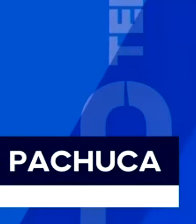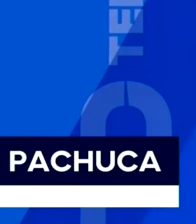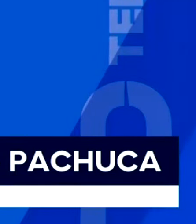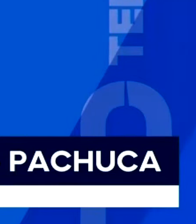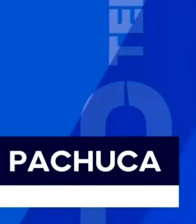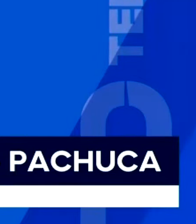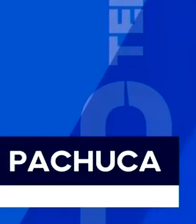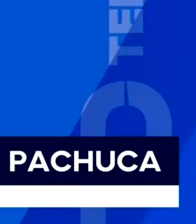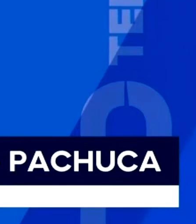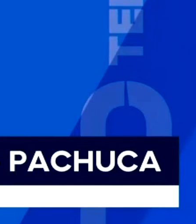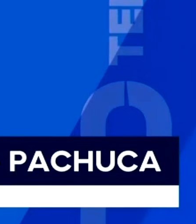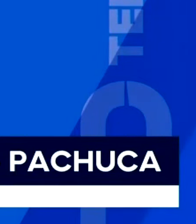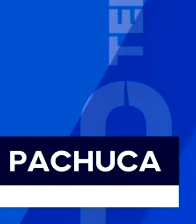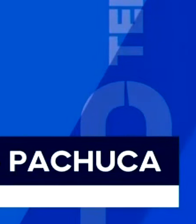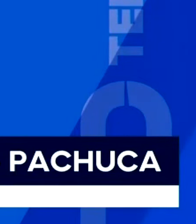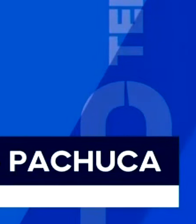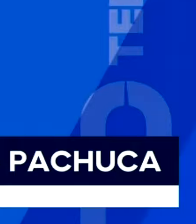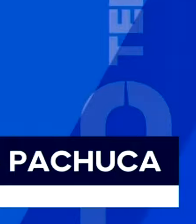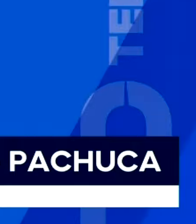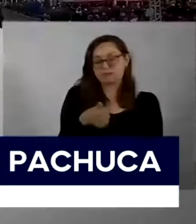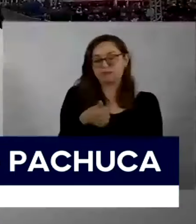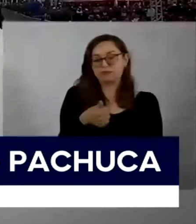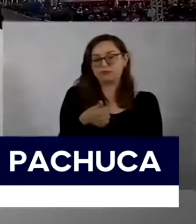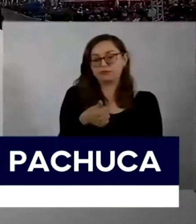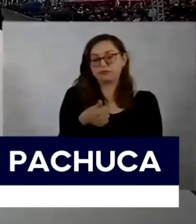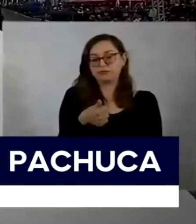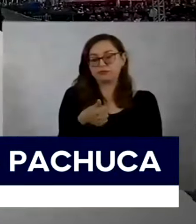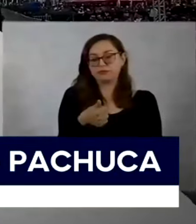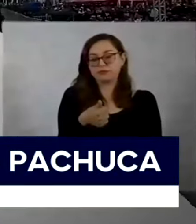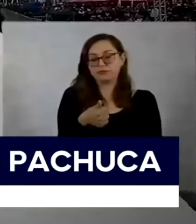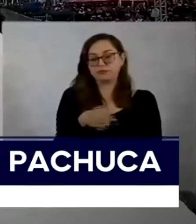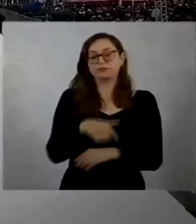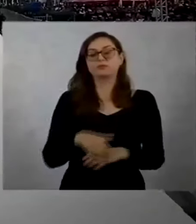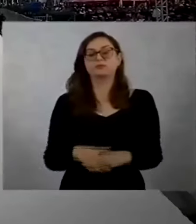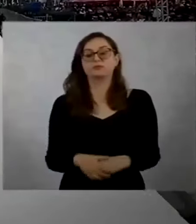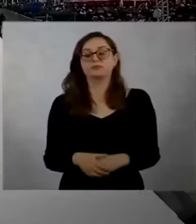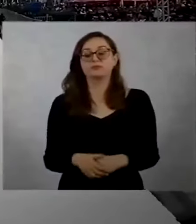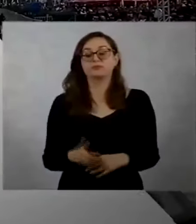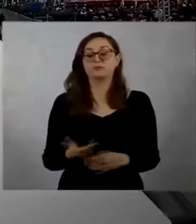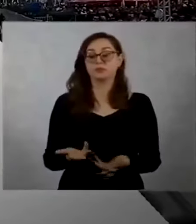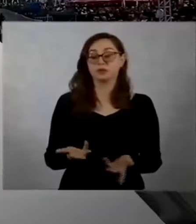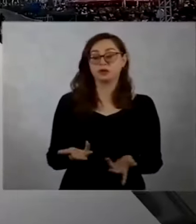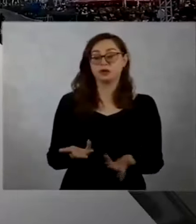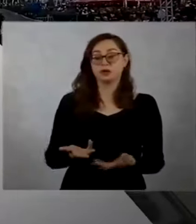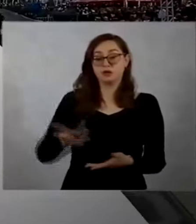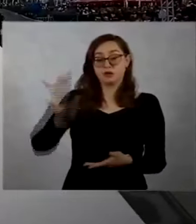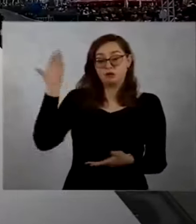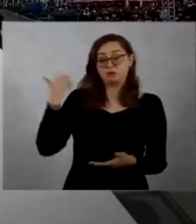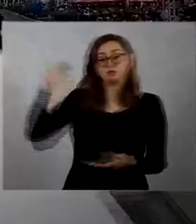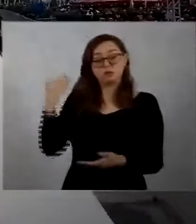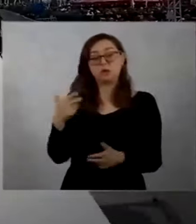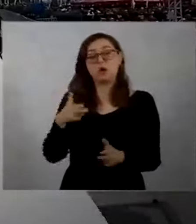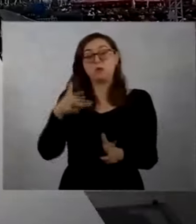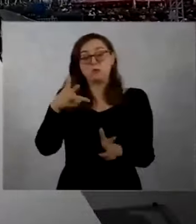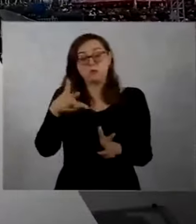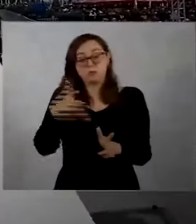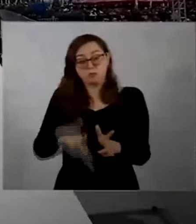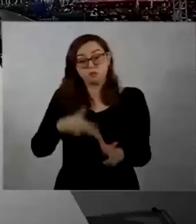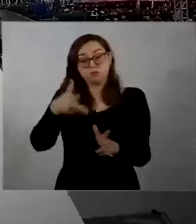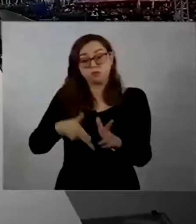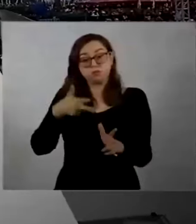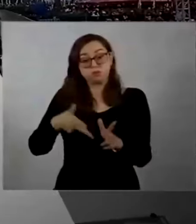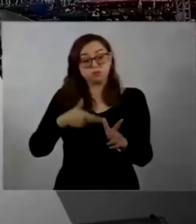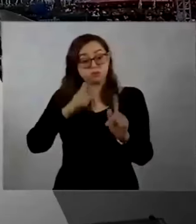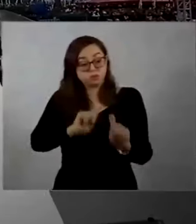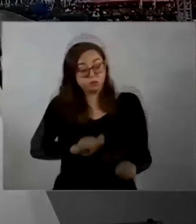Huitzila, Telles y Pachuca, la terminal. Después de las privatizaciones de los ferrocarriles que se llevaron